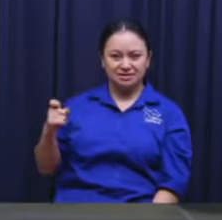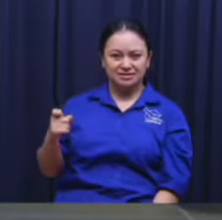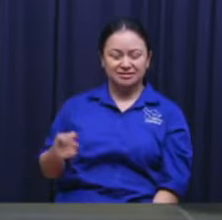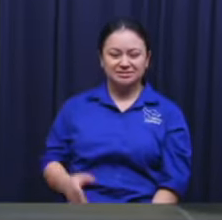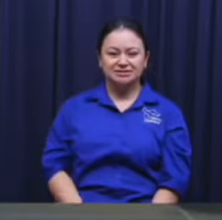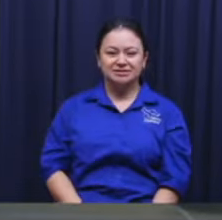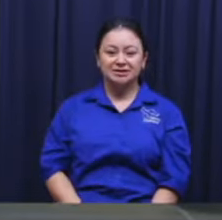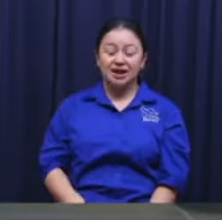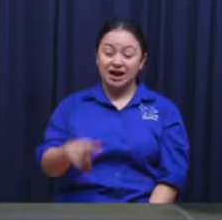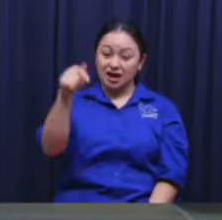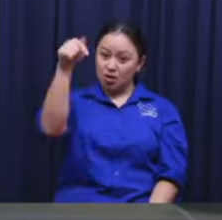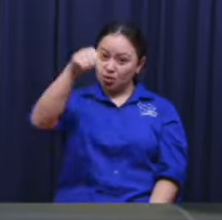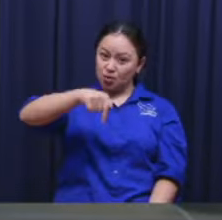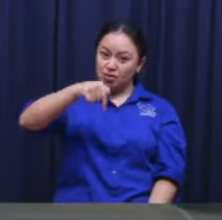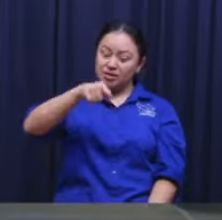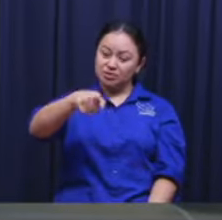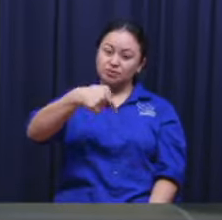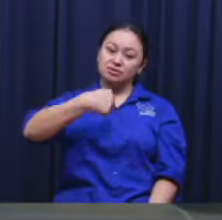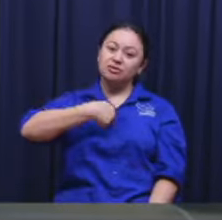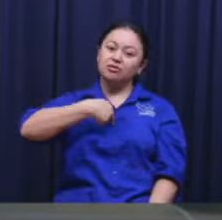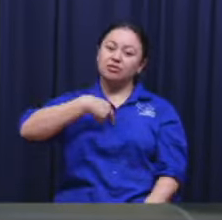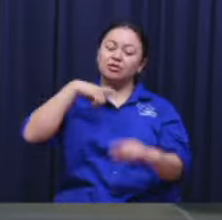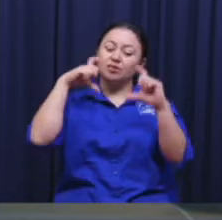Pero entonces ahora hay que conservar.